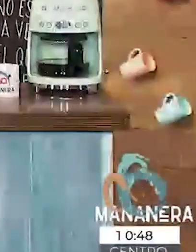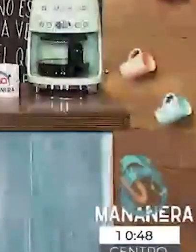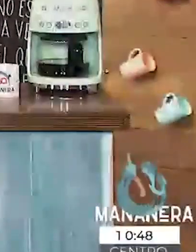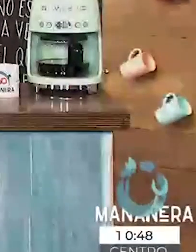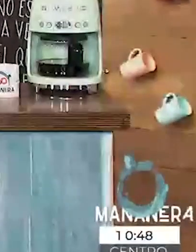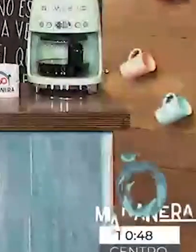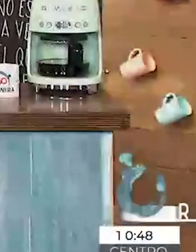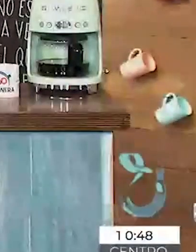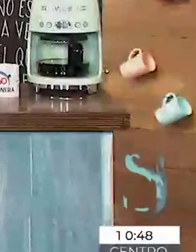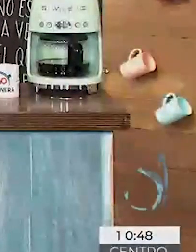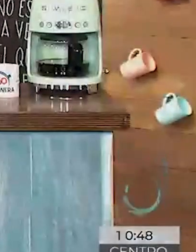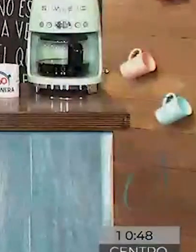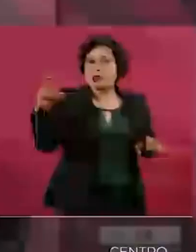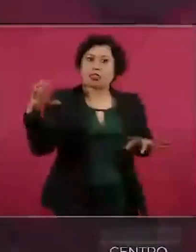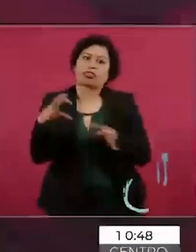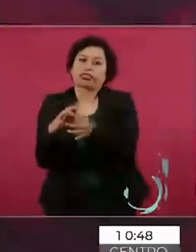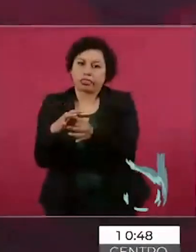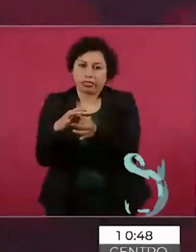está dando